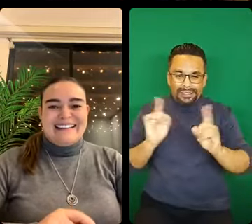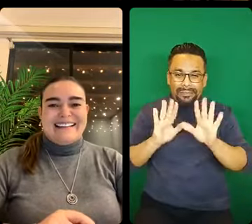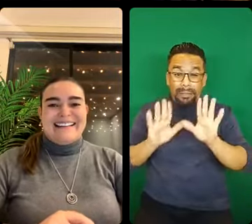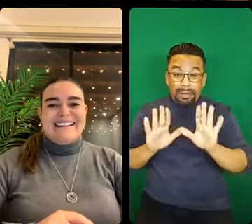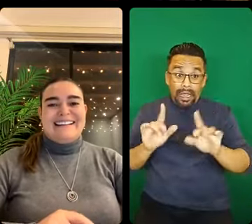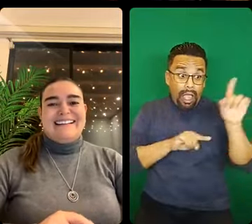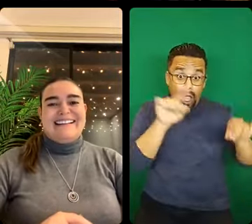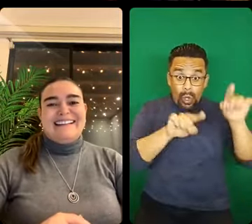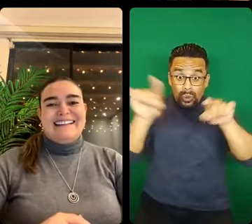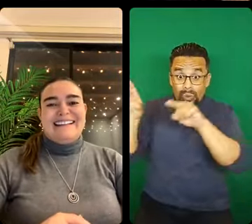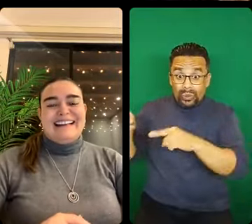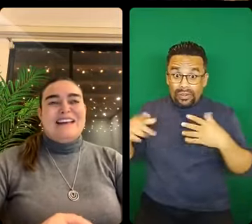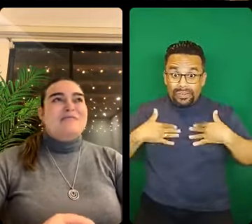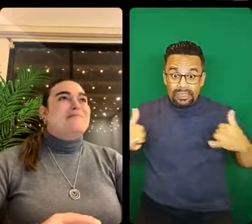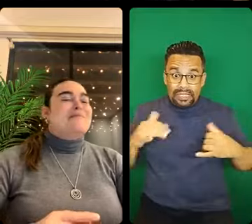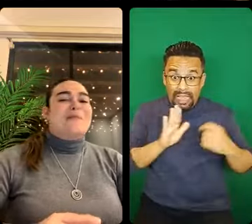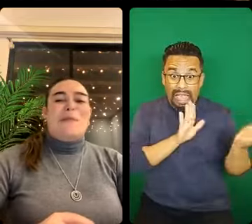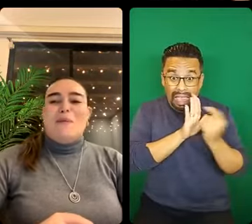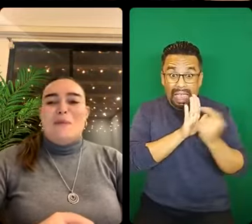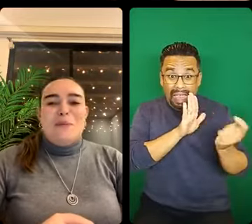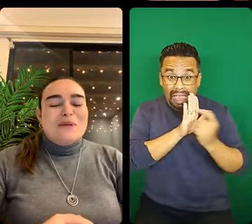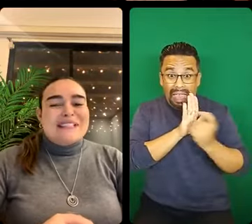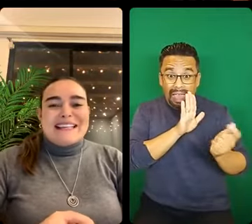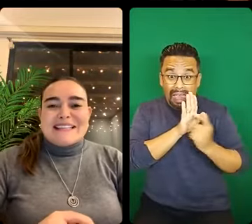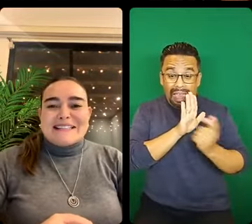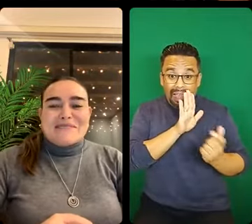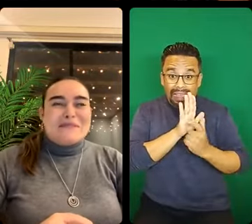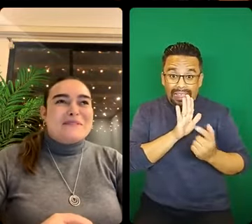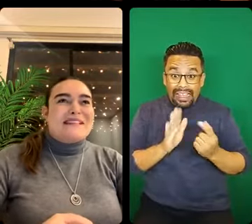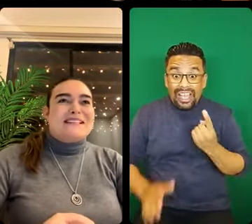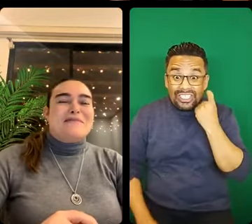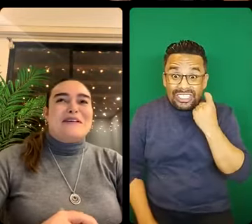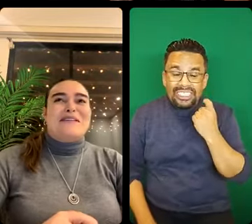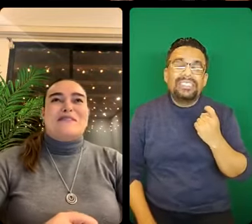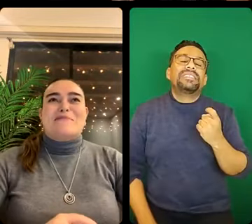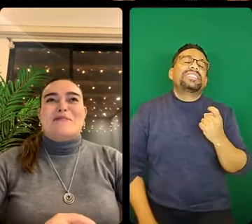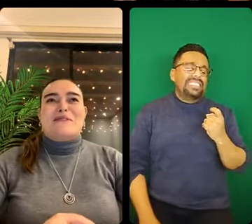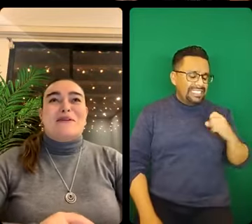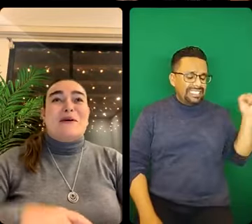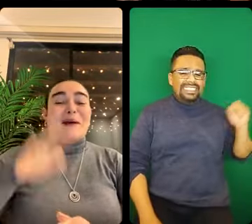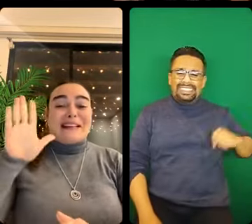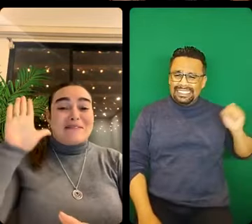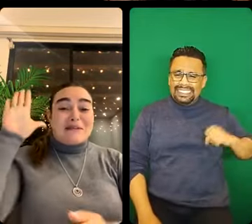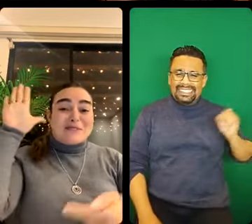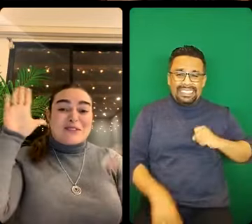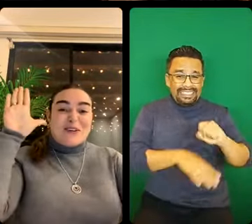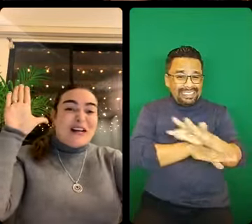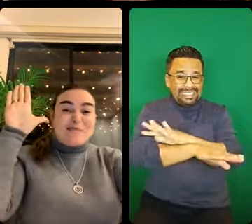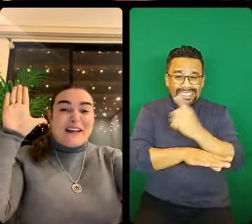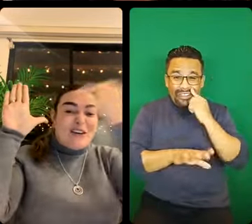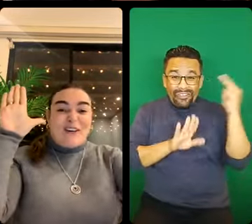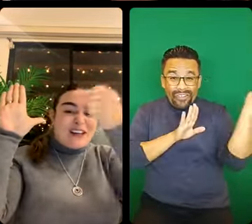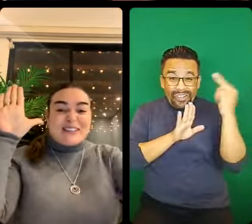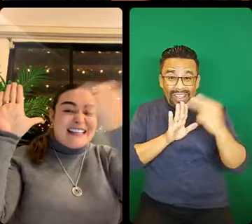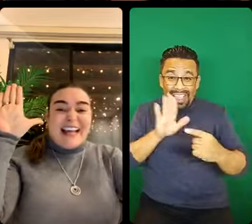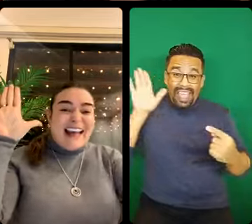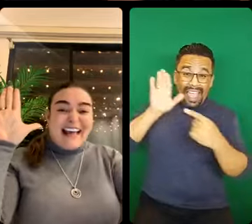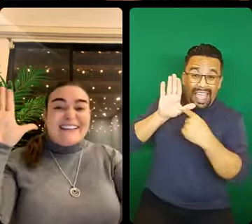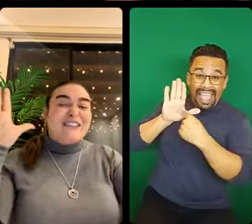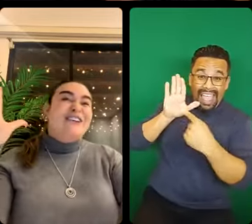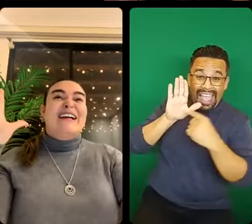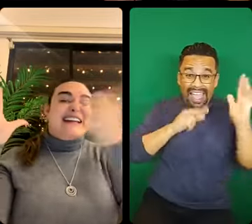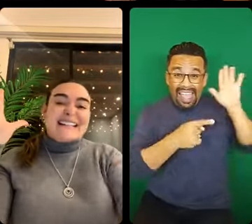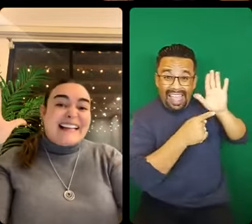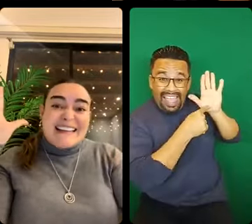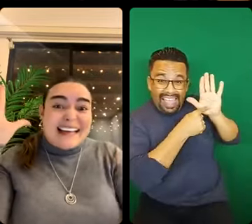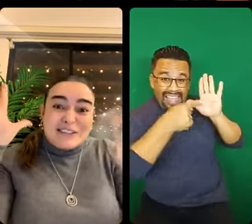si los etiquetaron mucho cuando salió el periódico El Espectador ayer. Muchísimo y nos emocionó ver también a muchos con el periódico